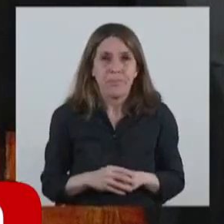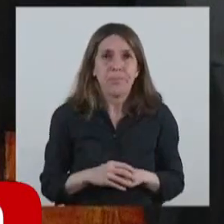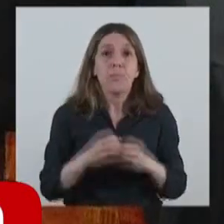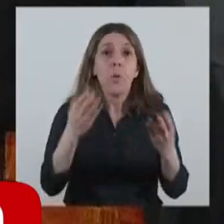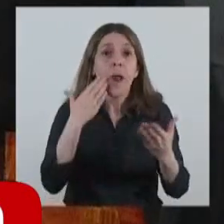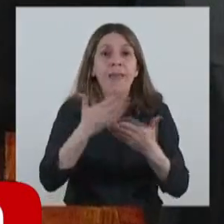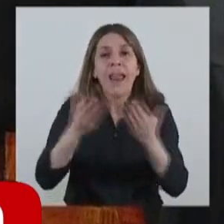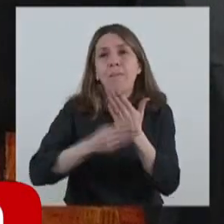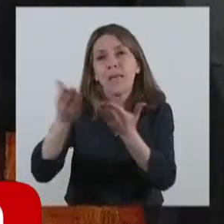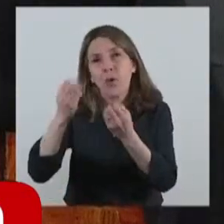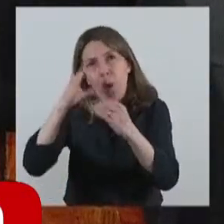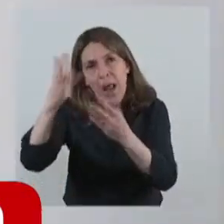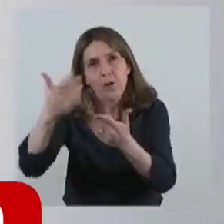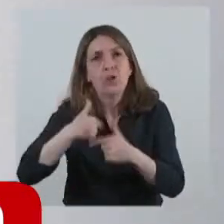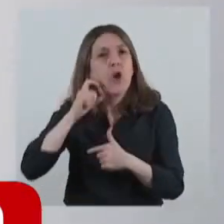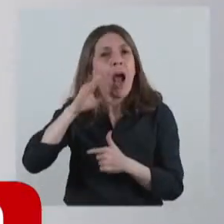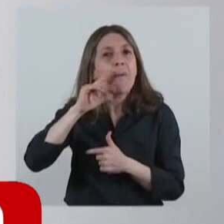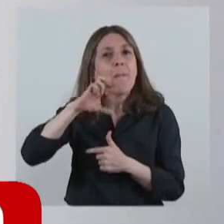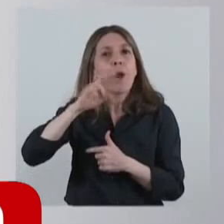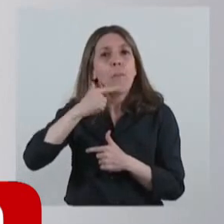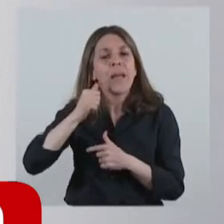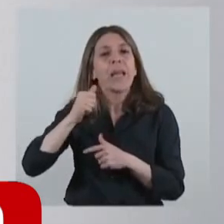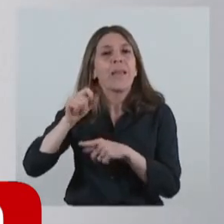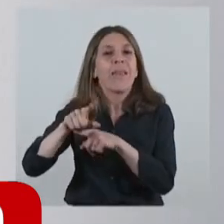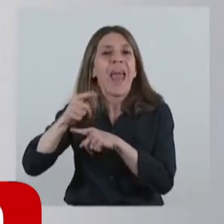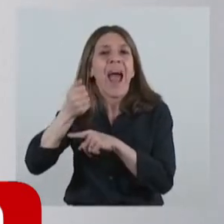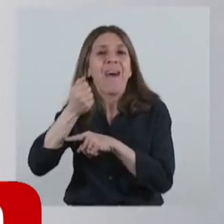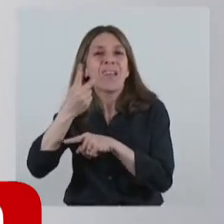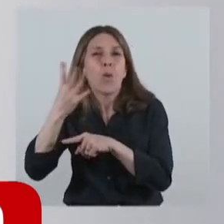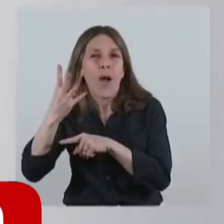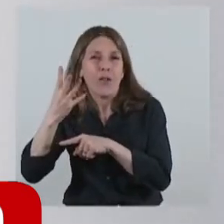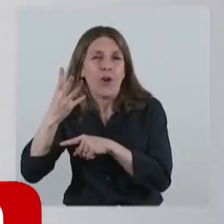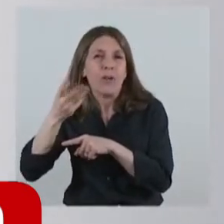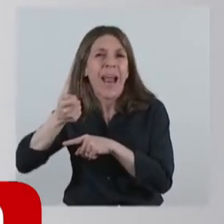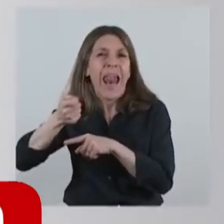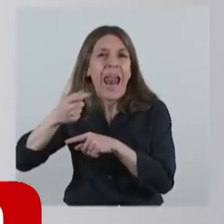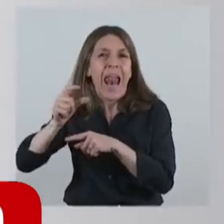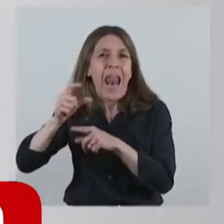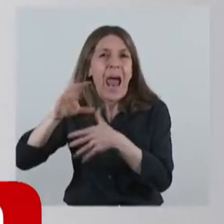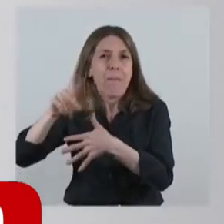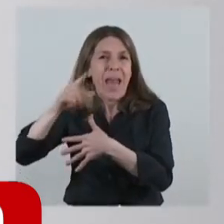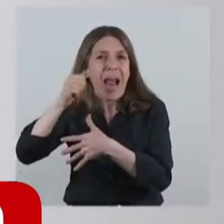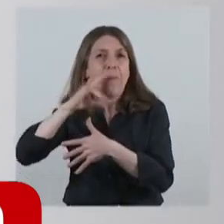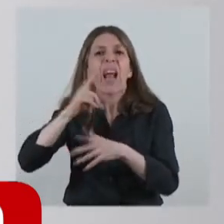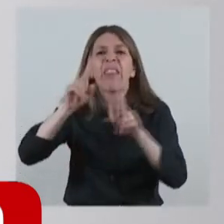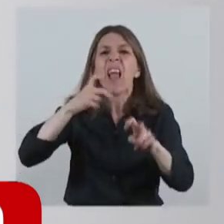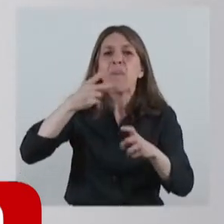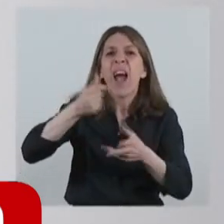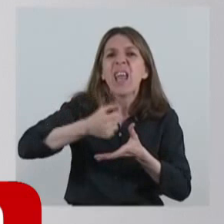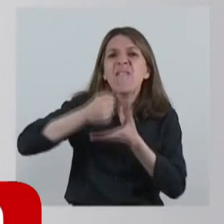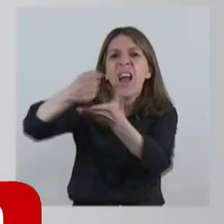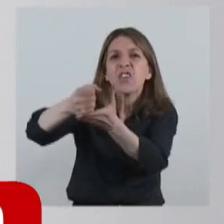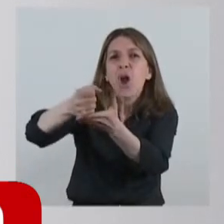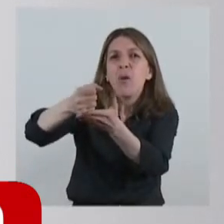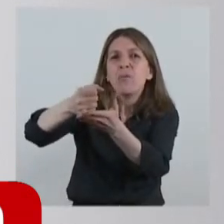Buenas tardes, ministro. Buenas noches. Gabriel Prosperi, Día 24 de América. Respecto de la inversión externa, ¿cómo se está